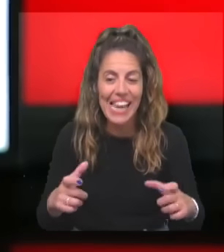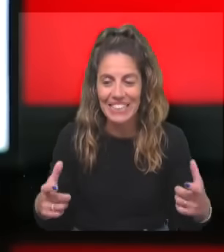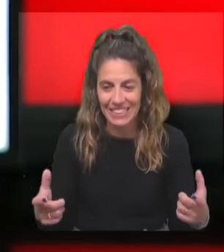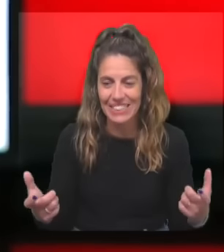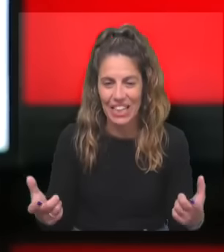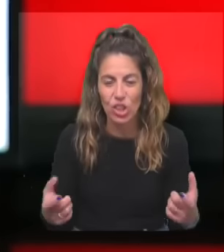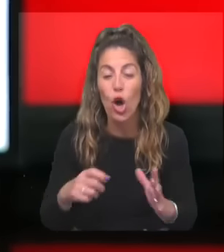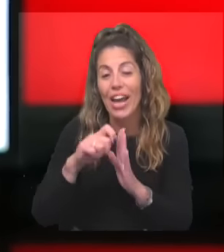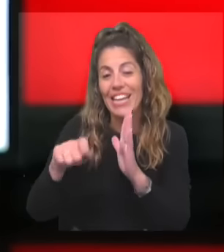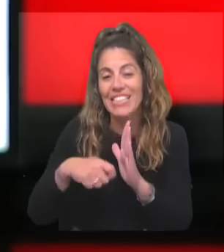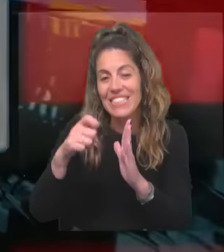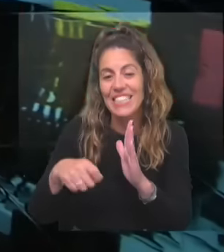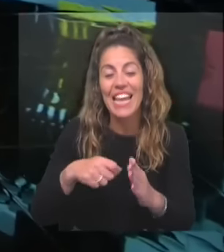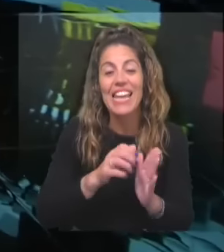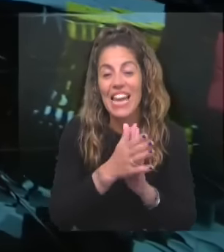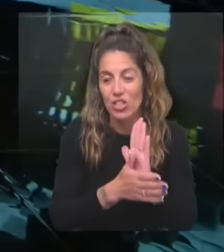el cine nacional.